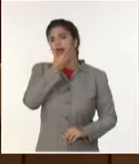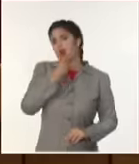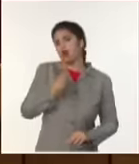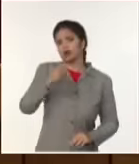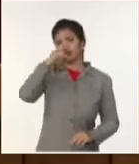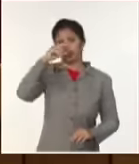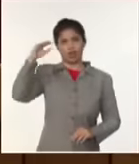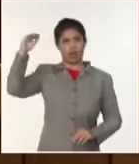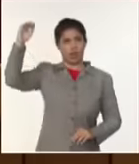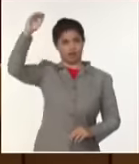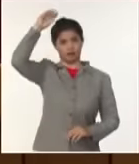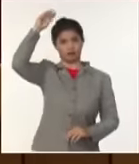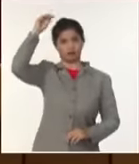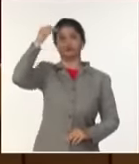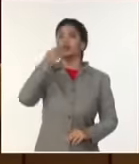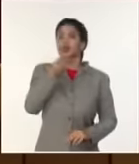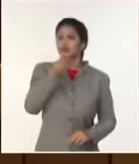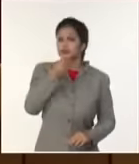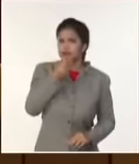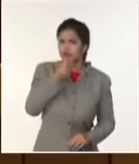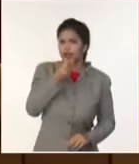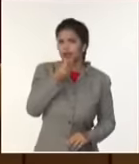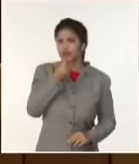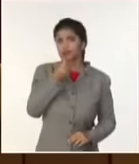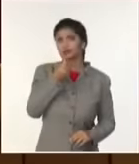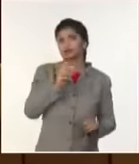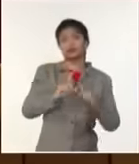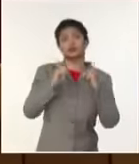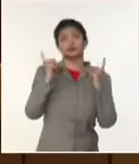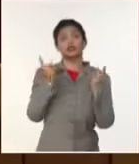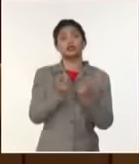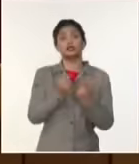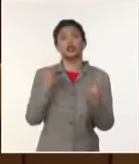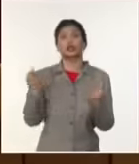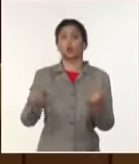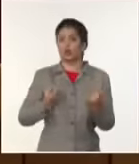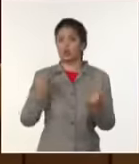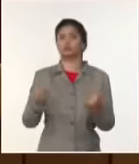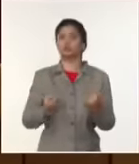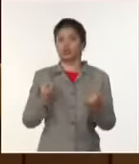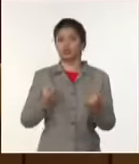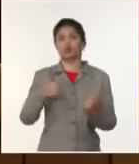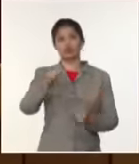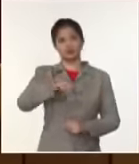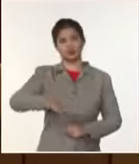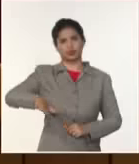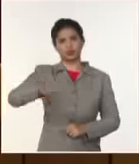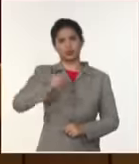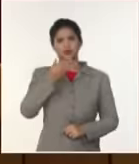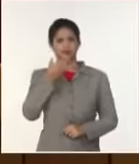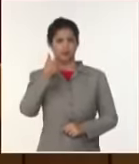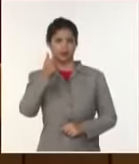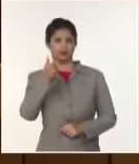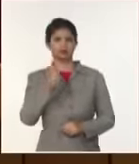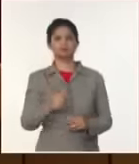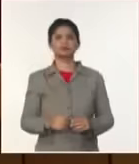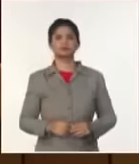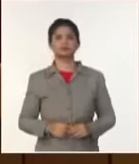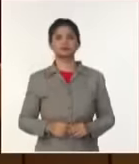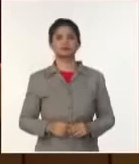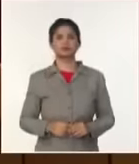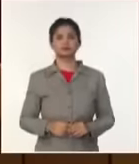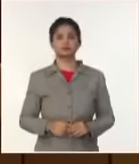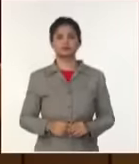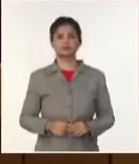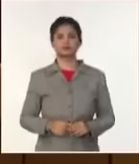adultos mayores y ancianos, de cada protagonista de eso que llamamos resistencia y sobre la cual todavía no existen